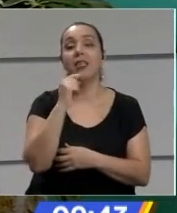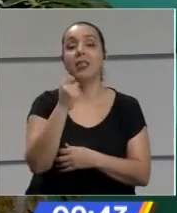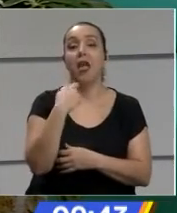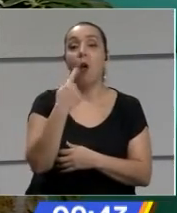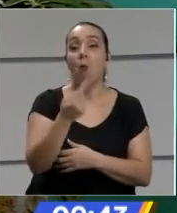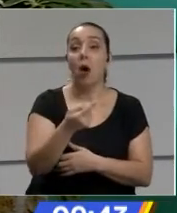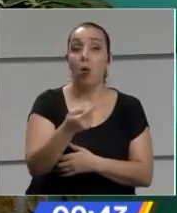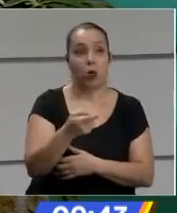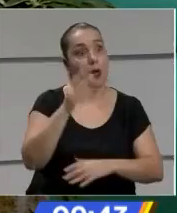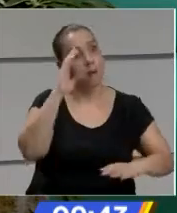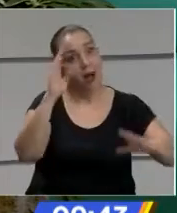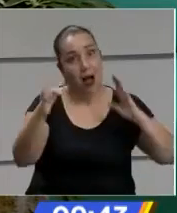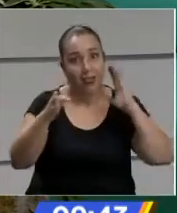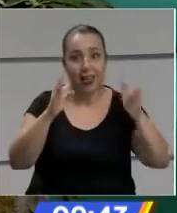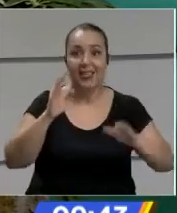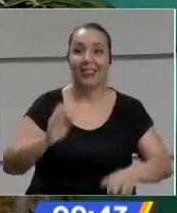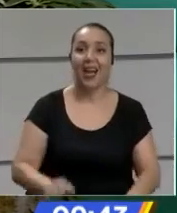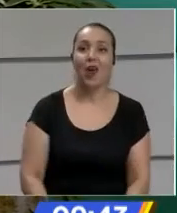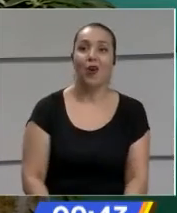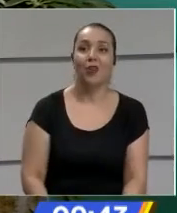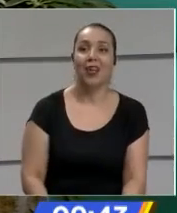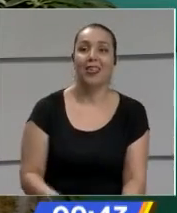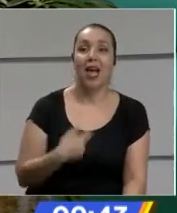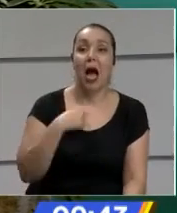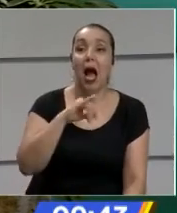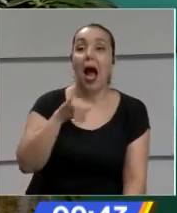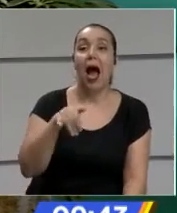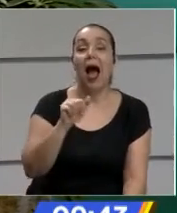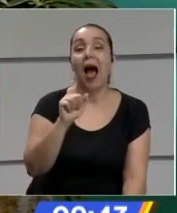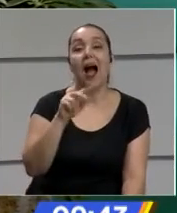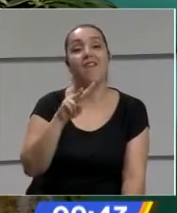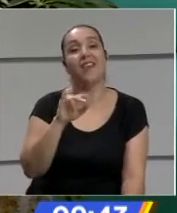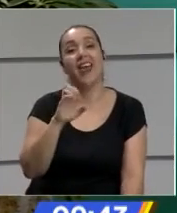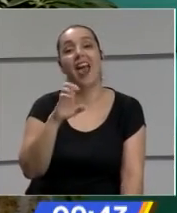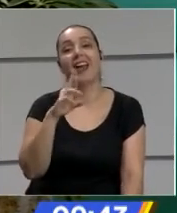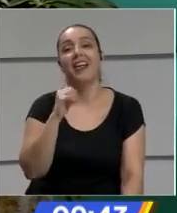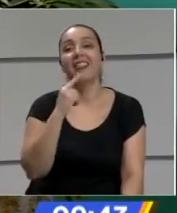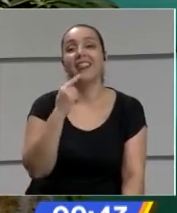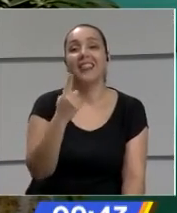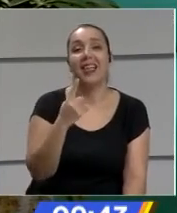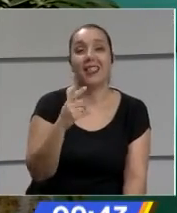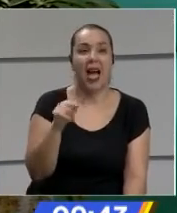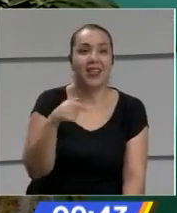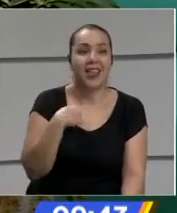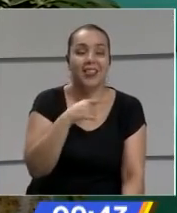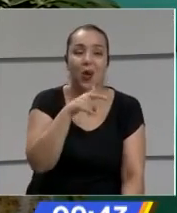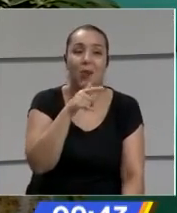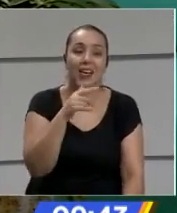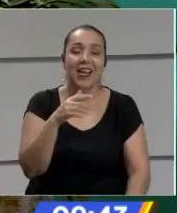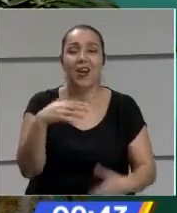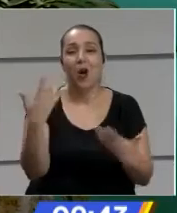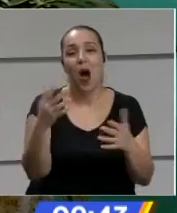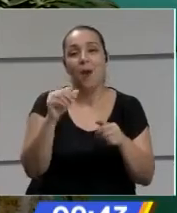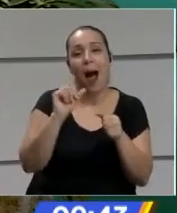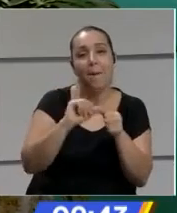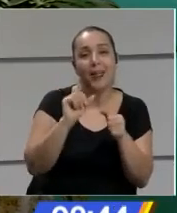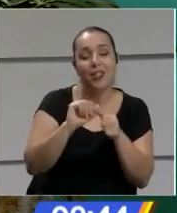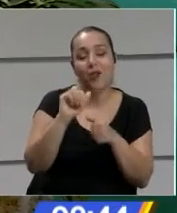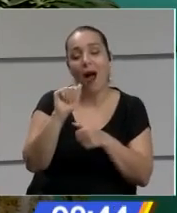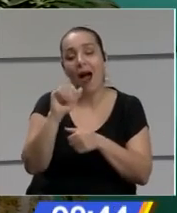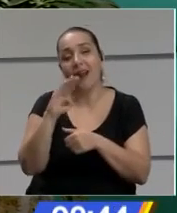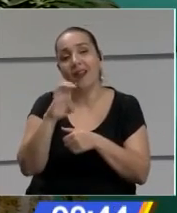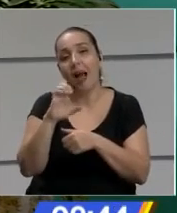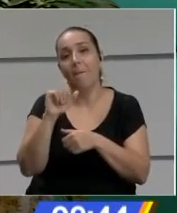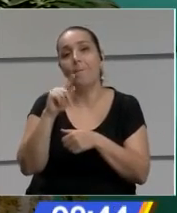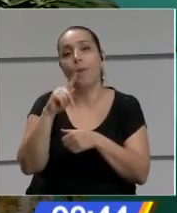nos dice, manden saludos. Pues los saludamos, don Javier. Y no, el apellido, el apellido. A Sonia Arias, que nos dice,